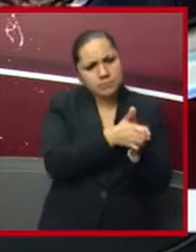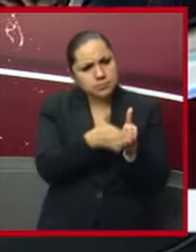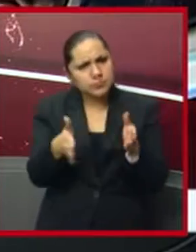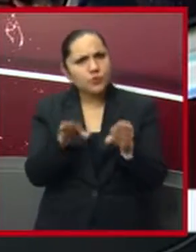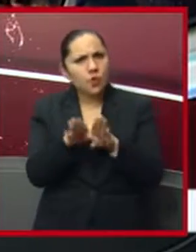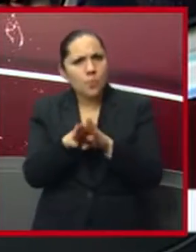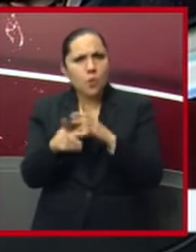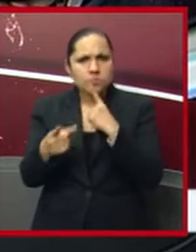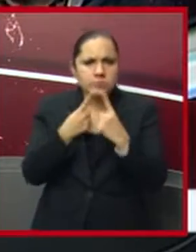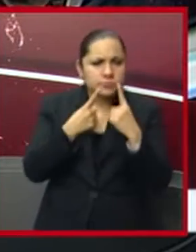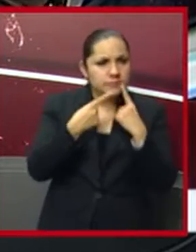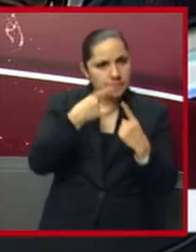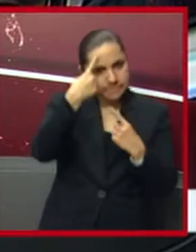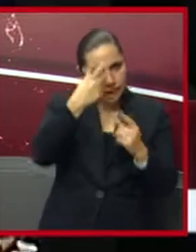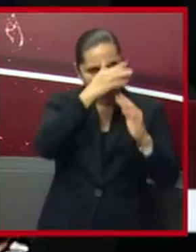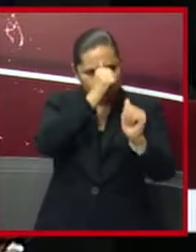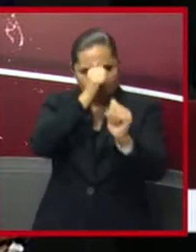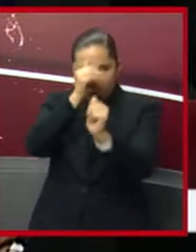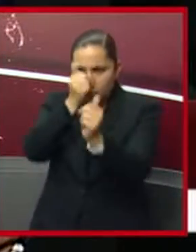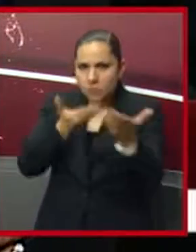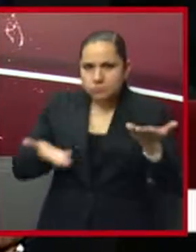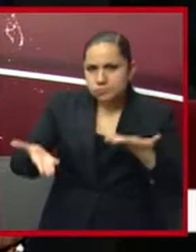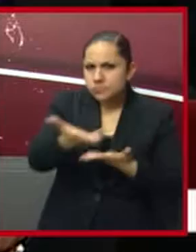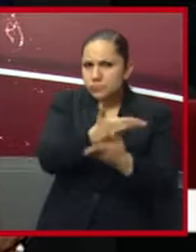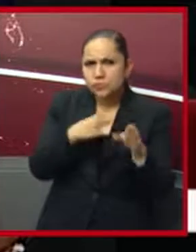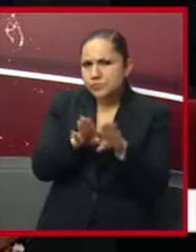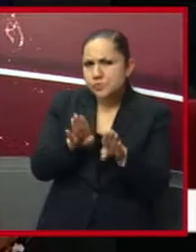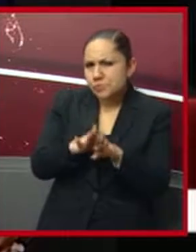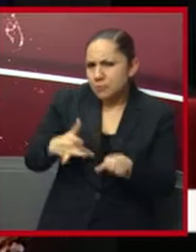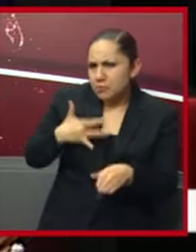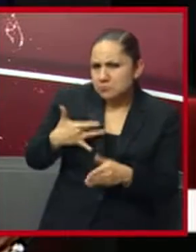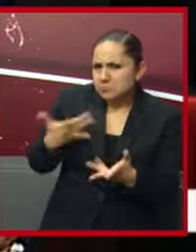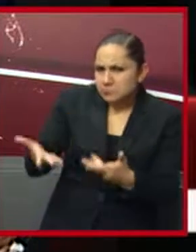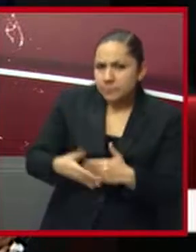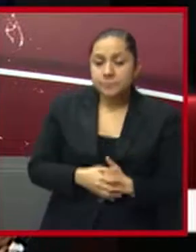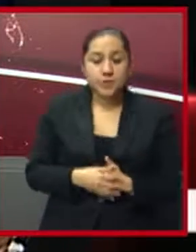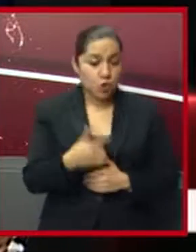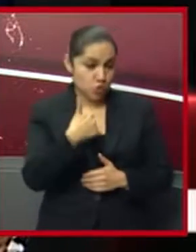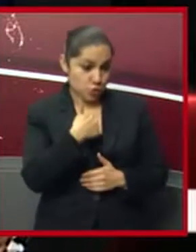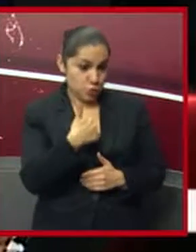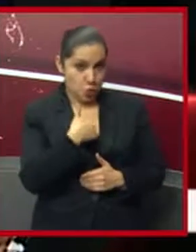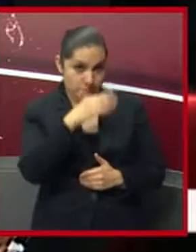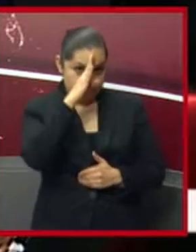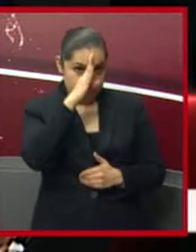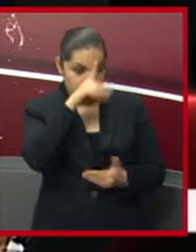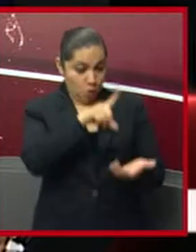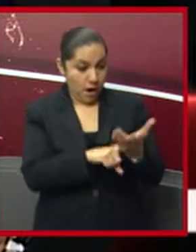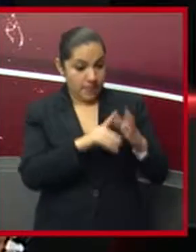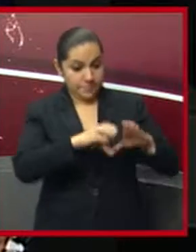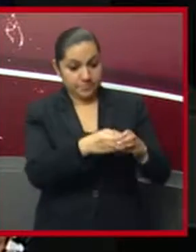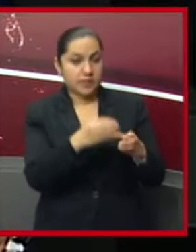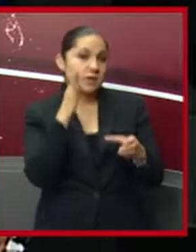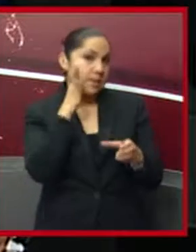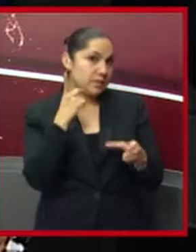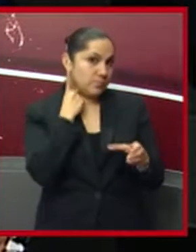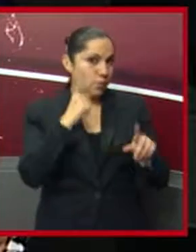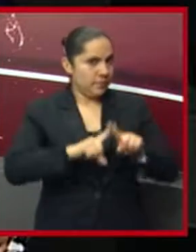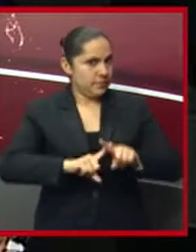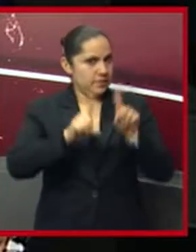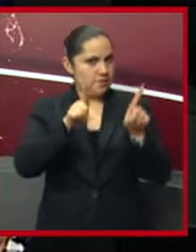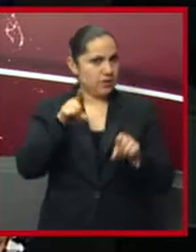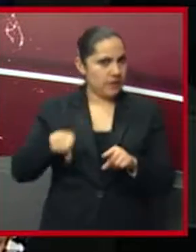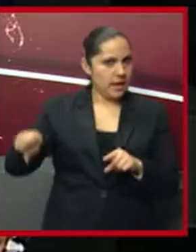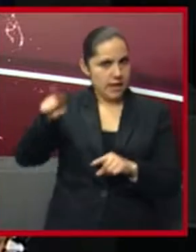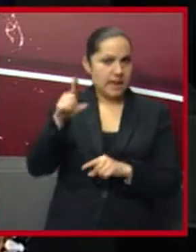entre los grupos parlamentarios? Bueno, creo que a diferencia en la Cámara Baja, a diferencia de la Cámara Alta, hemos venido